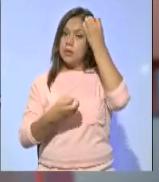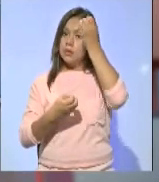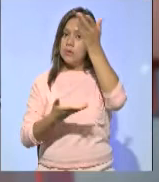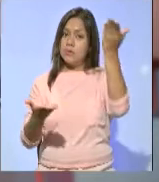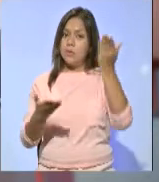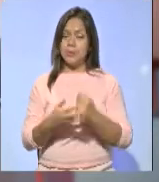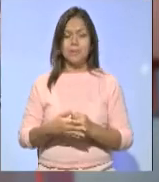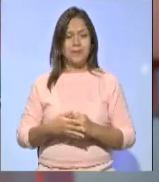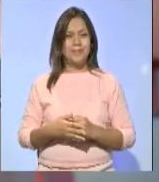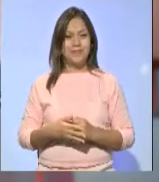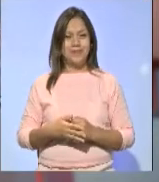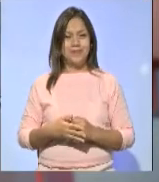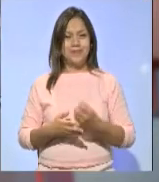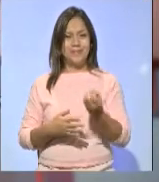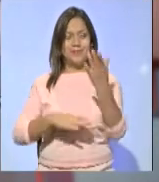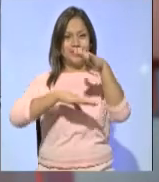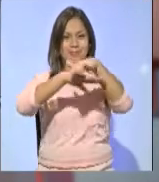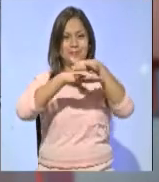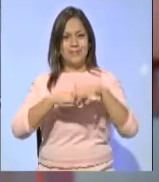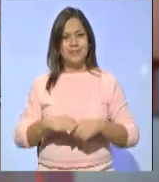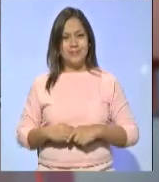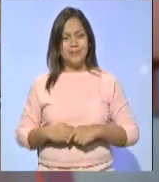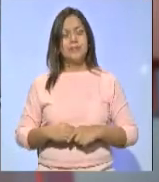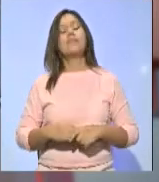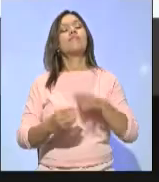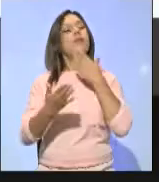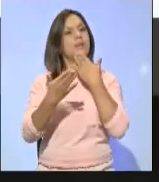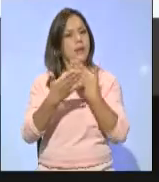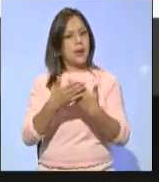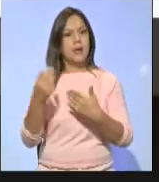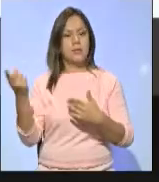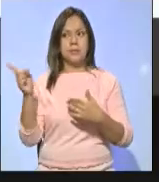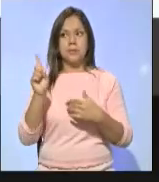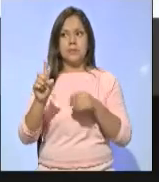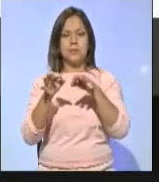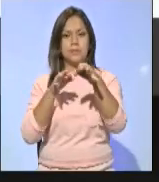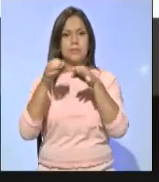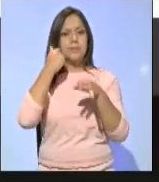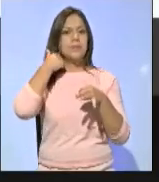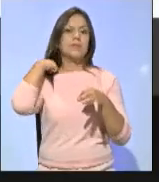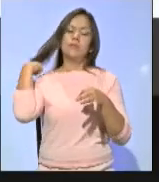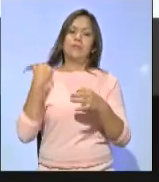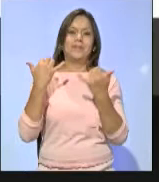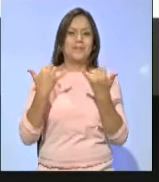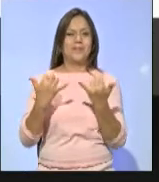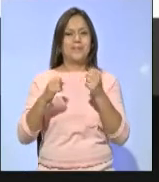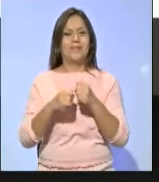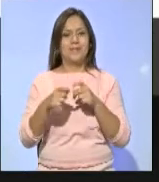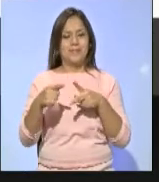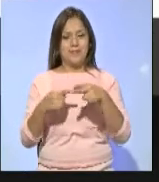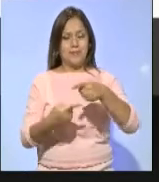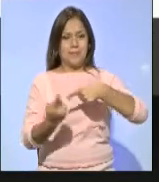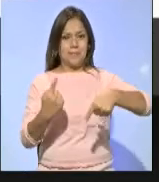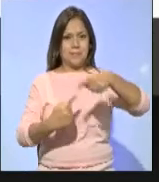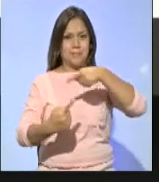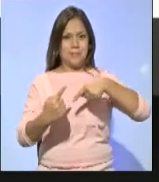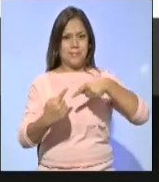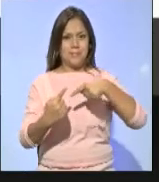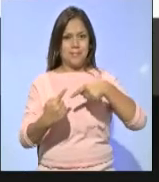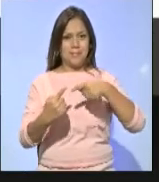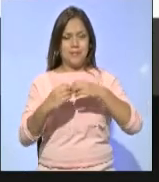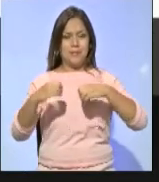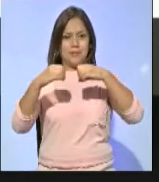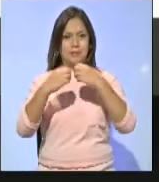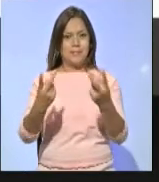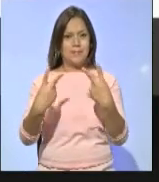nosotros les entregamos hasta esta hora. Buenas tardes. Gracias a Ricardo Bravo por ese reporte. Amigos, es momento de una primera pausa. No se vayan, sigan